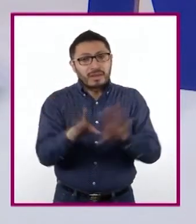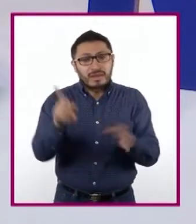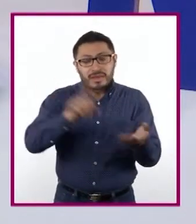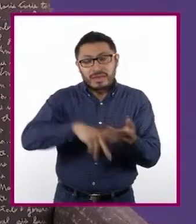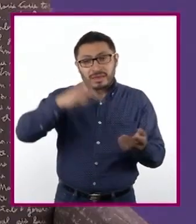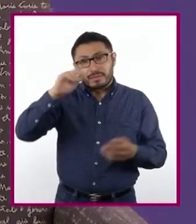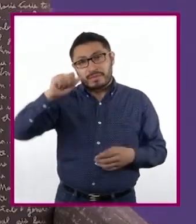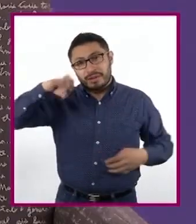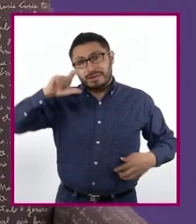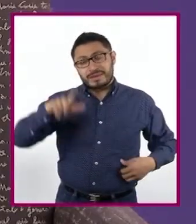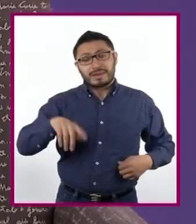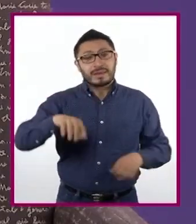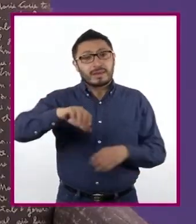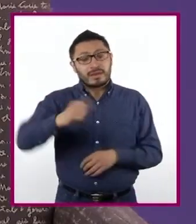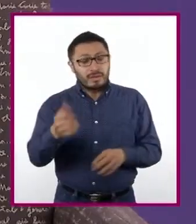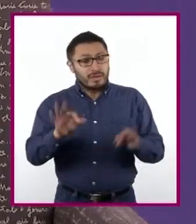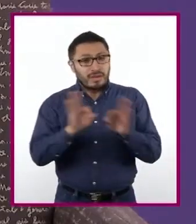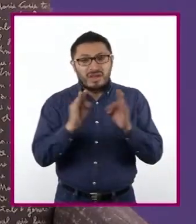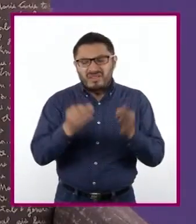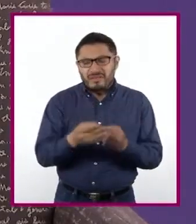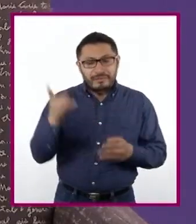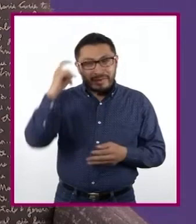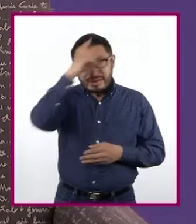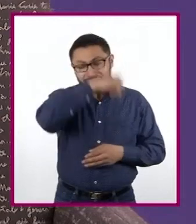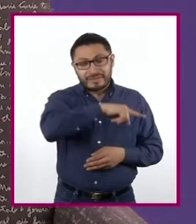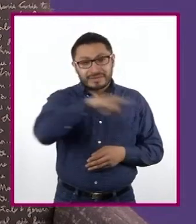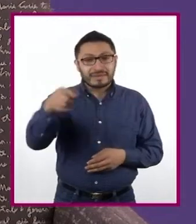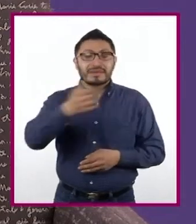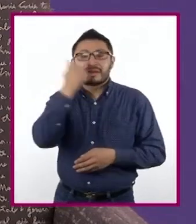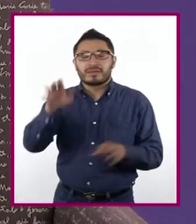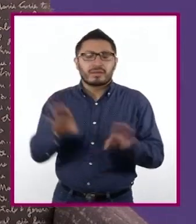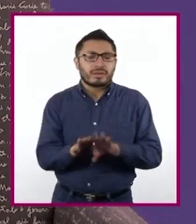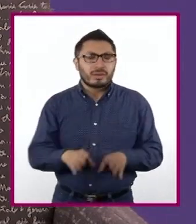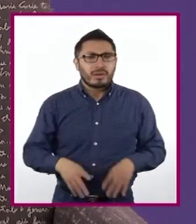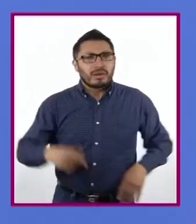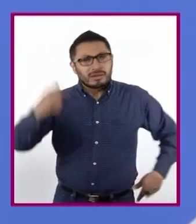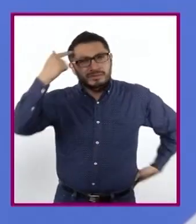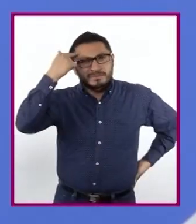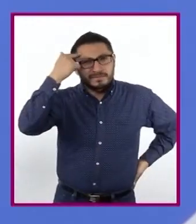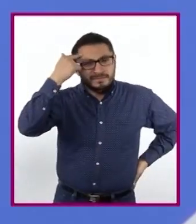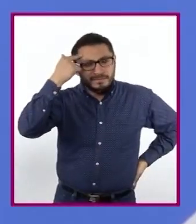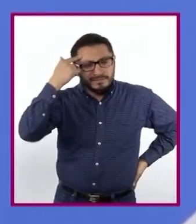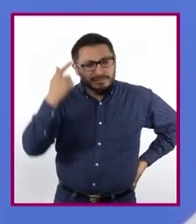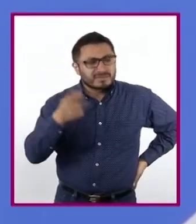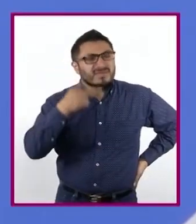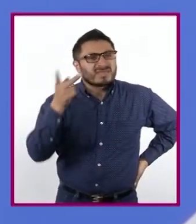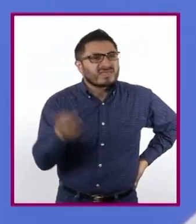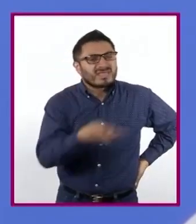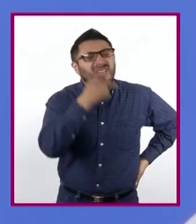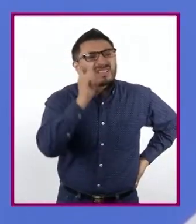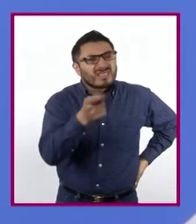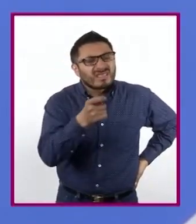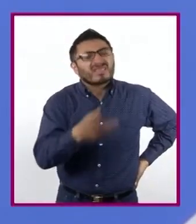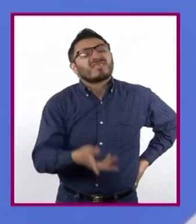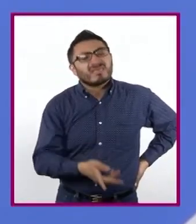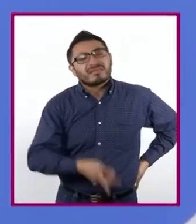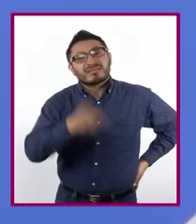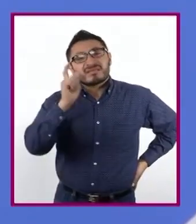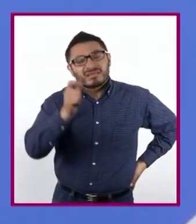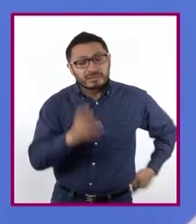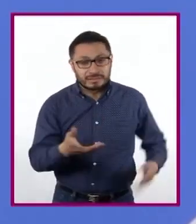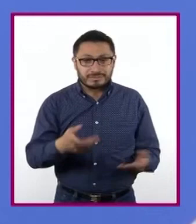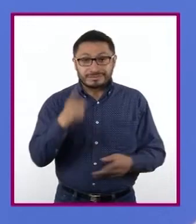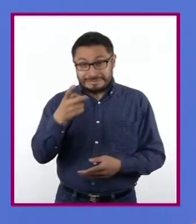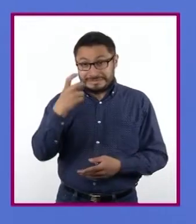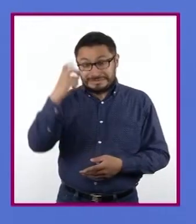los estudiantes es hacer preguntas de seguimiento. ¿Nos puede decir qué